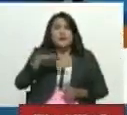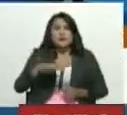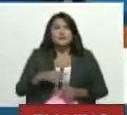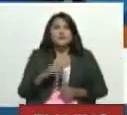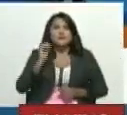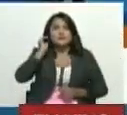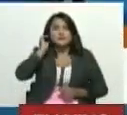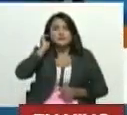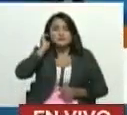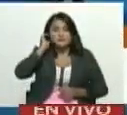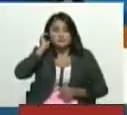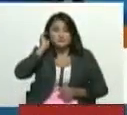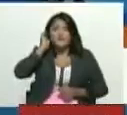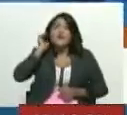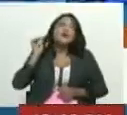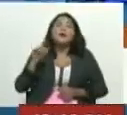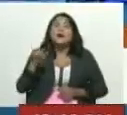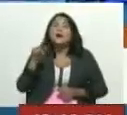dónde